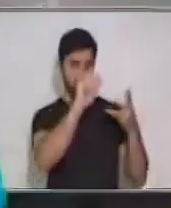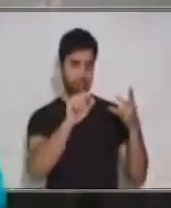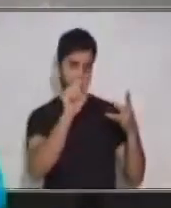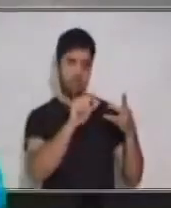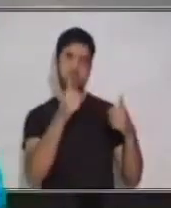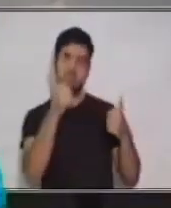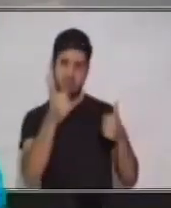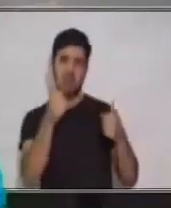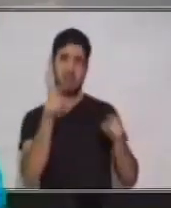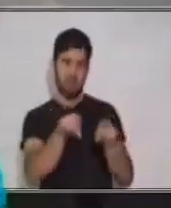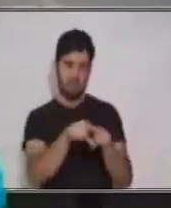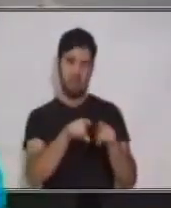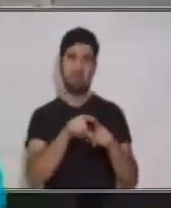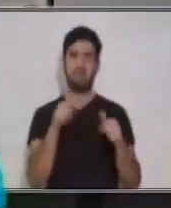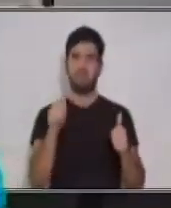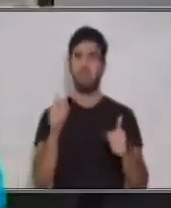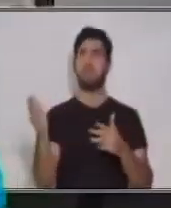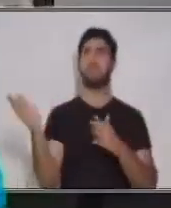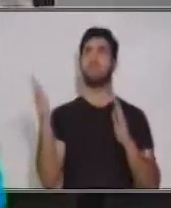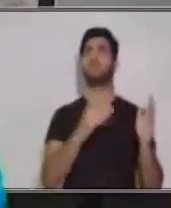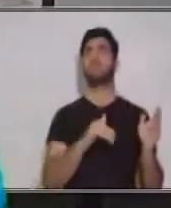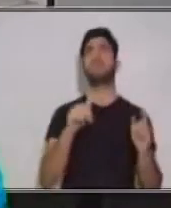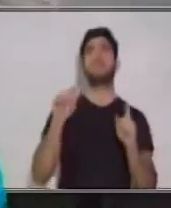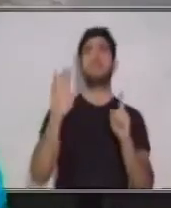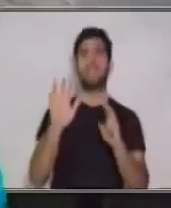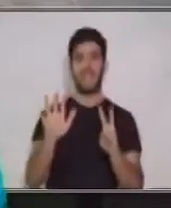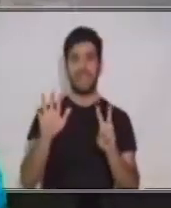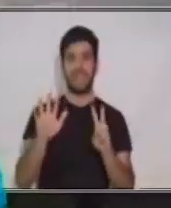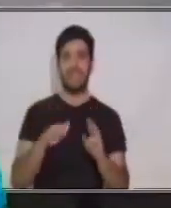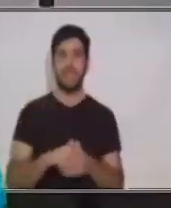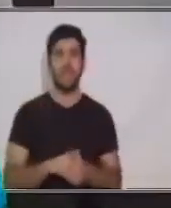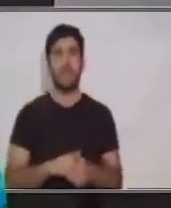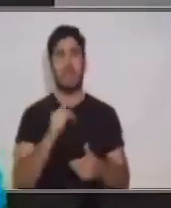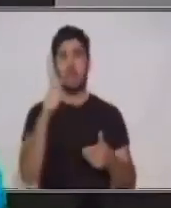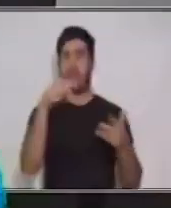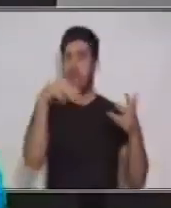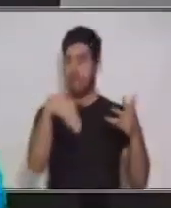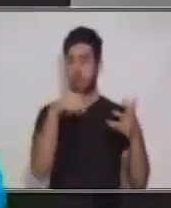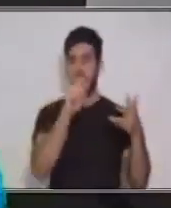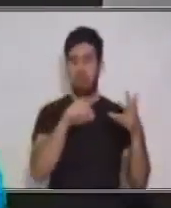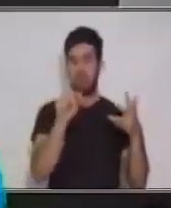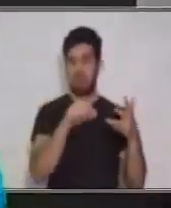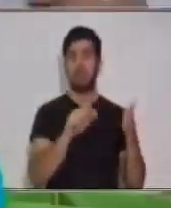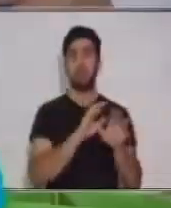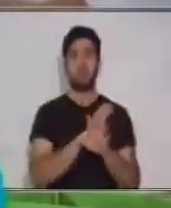tengas de la misma manera. La 7, maratón, nada más.